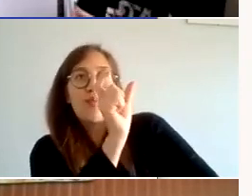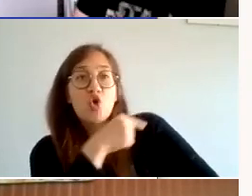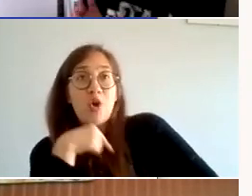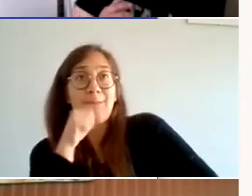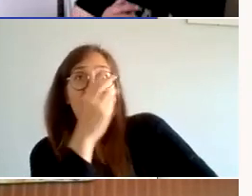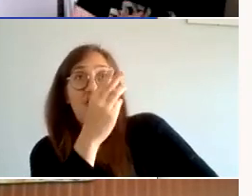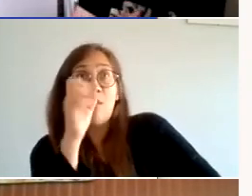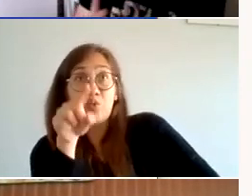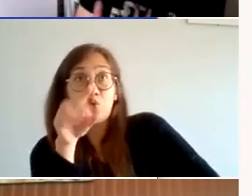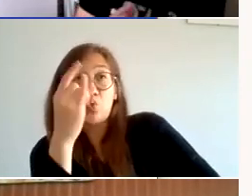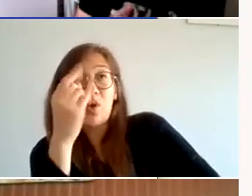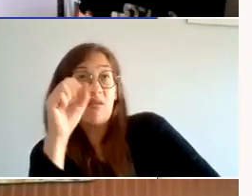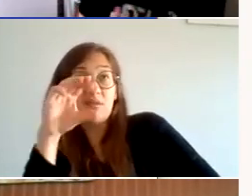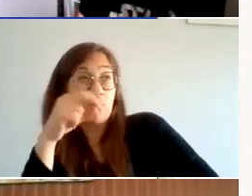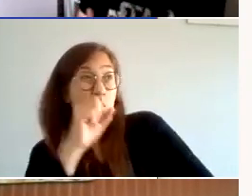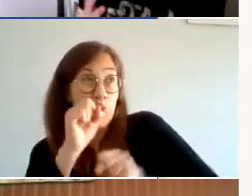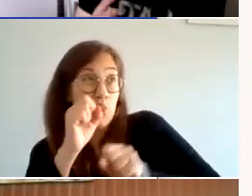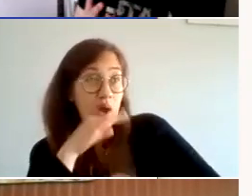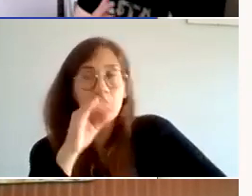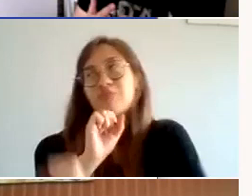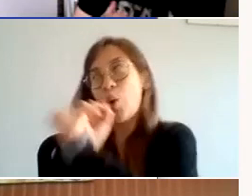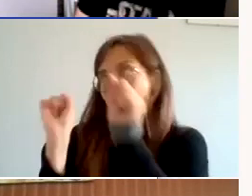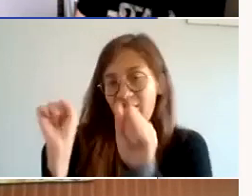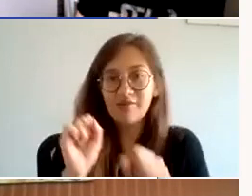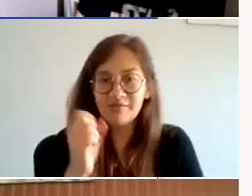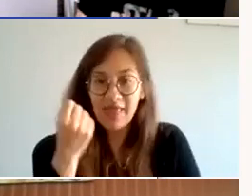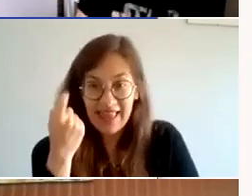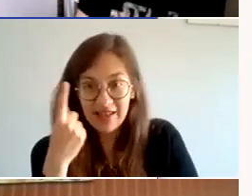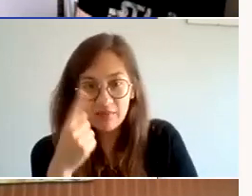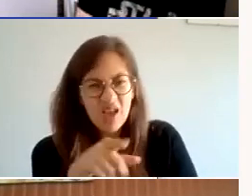al año está rondando los 10.000 pesos. Es un poquitito menos de 10.000 pesos.